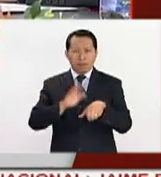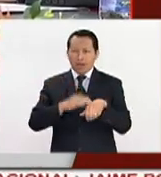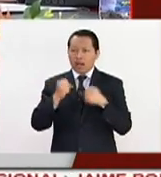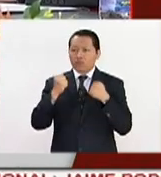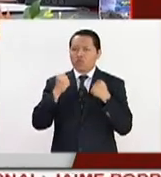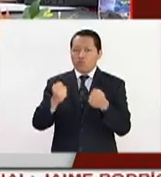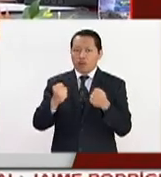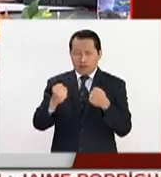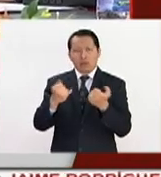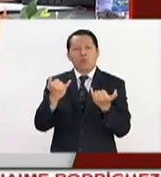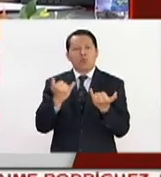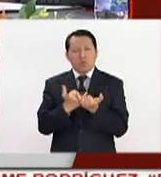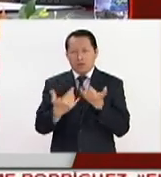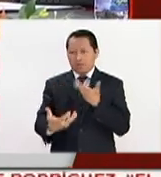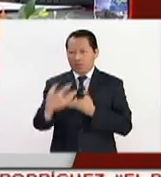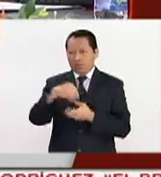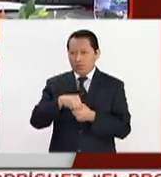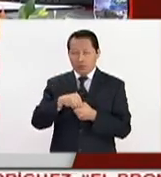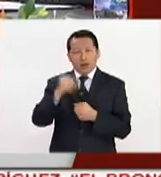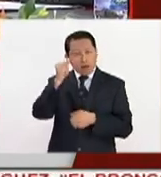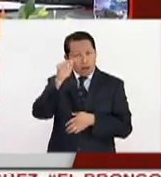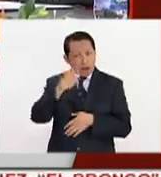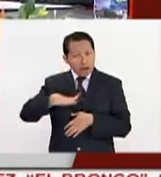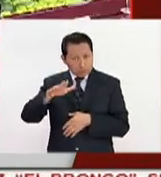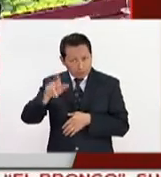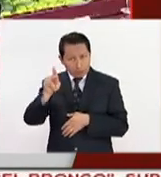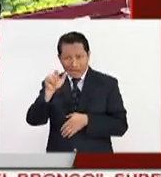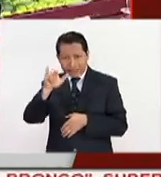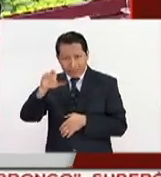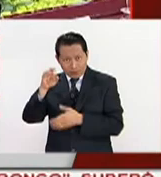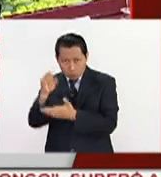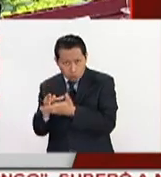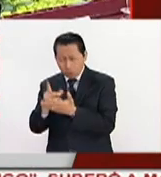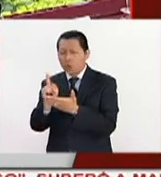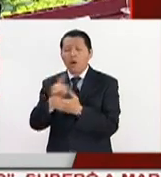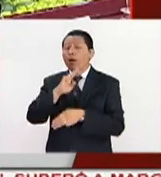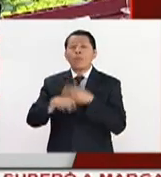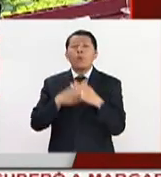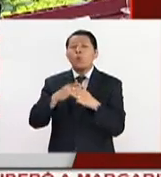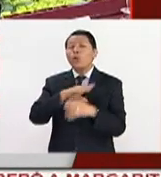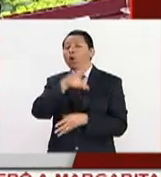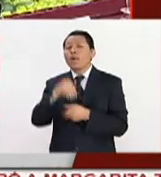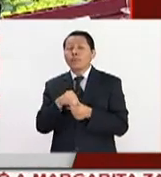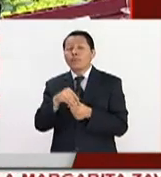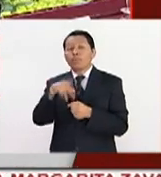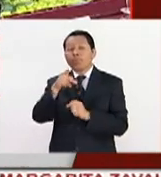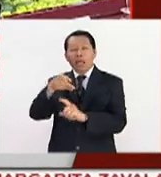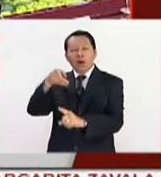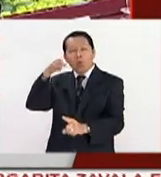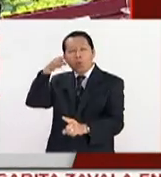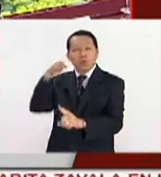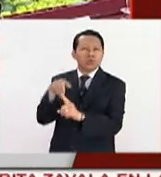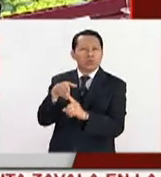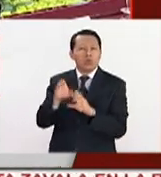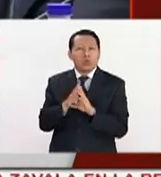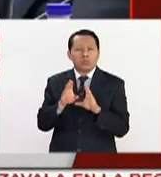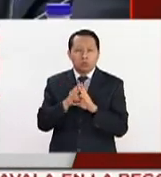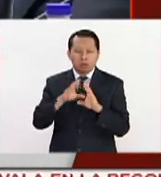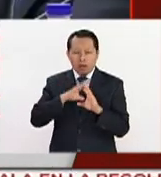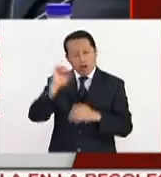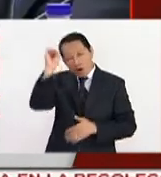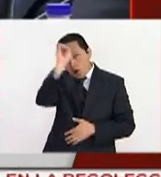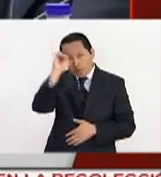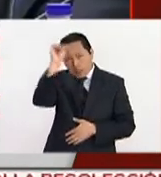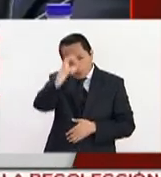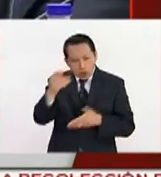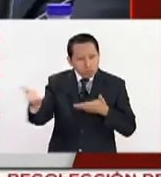económica, no solo en Asia-Pacífico, sino también en el mundo, pero se ha convertido en ese centro donde se comparten